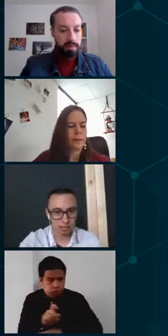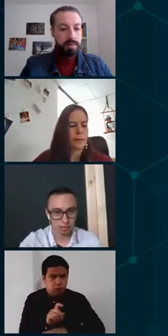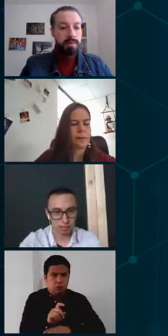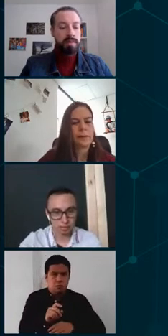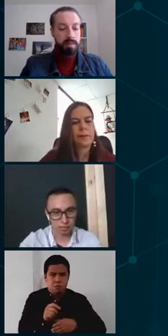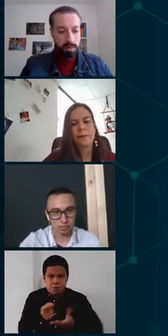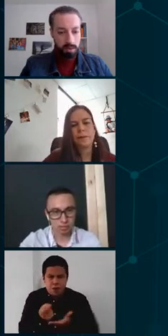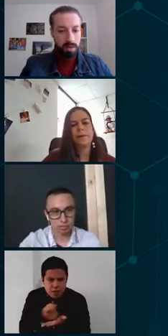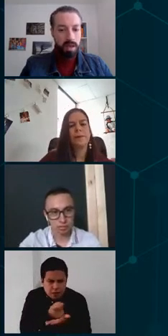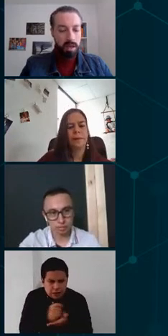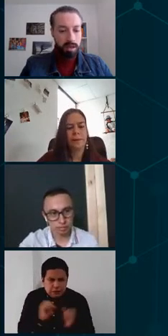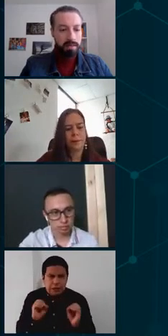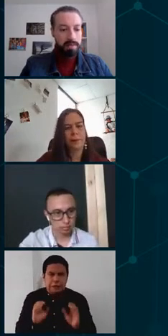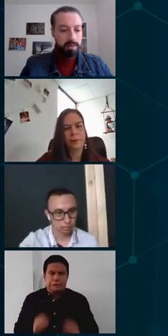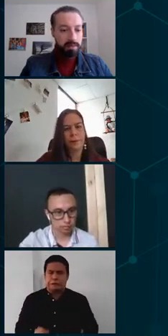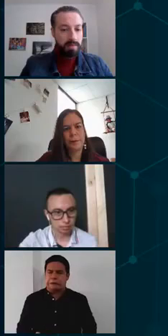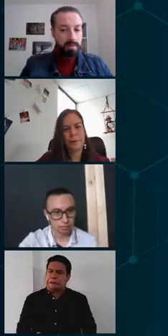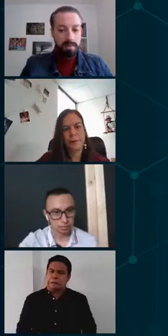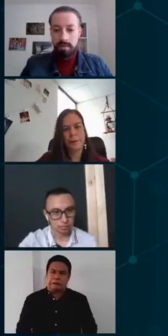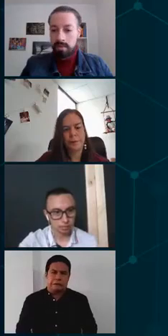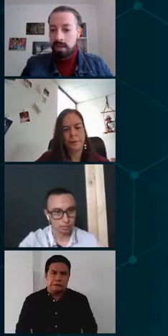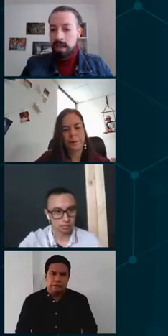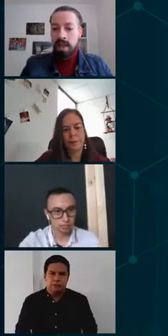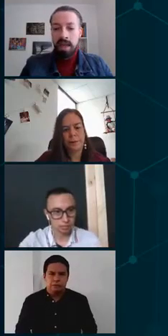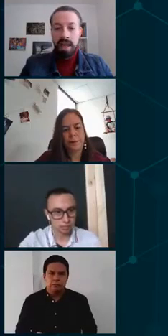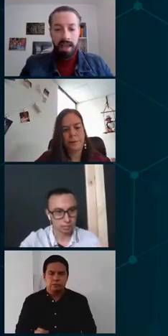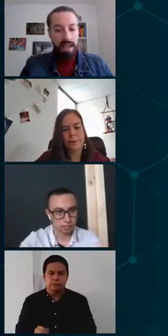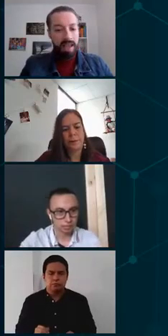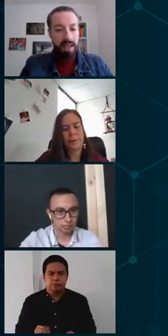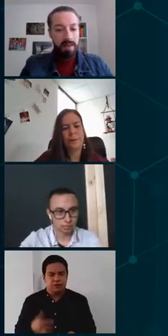parte. Ok.